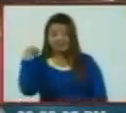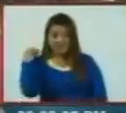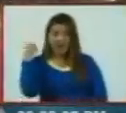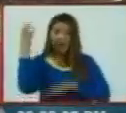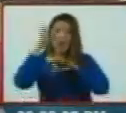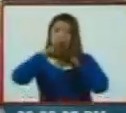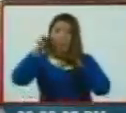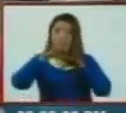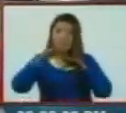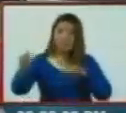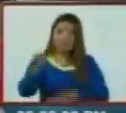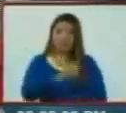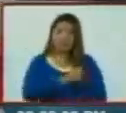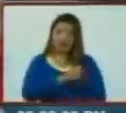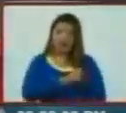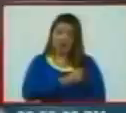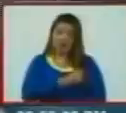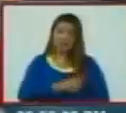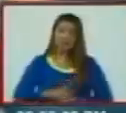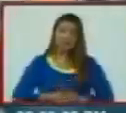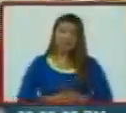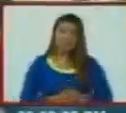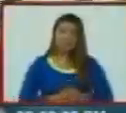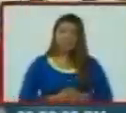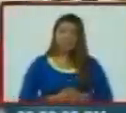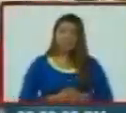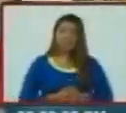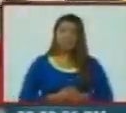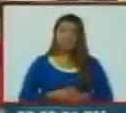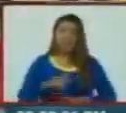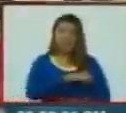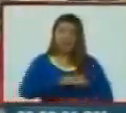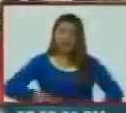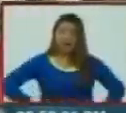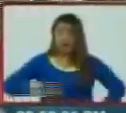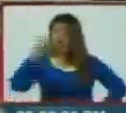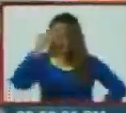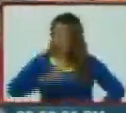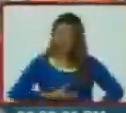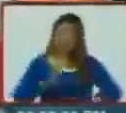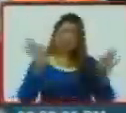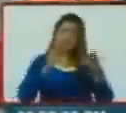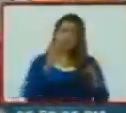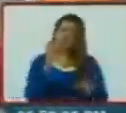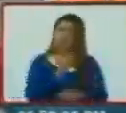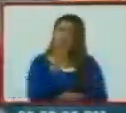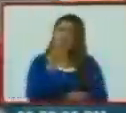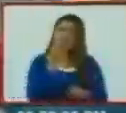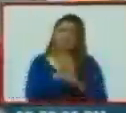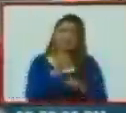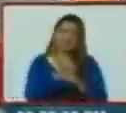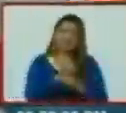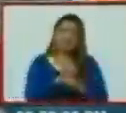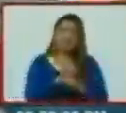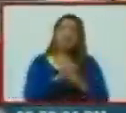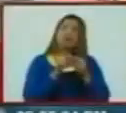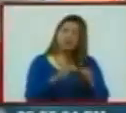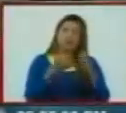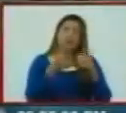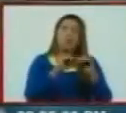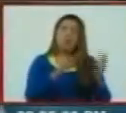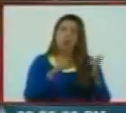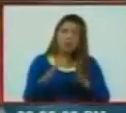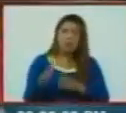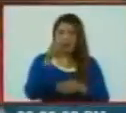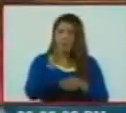municipio Chacao. Expresó que la Guardia jamás ha hecho lo contrario a su deber, que es restituir el orden público y